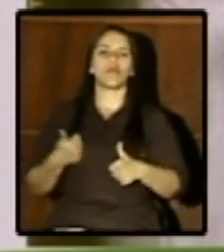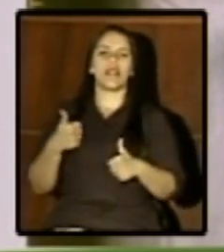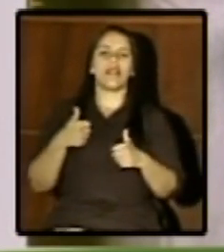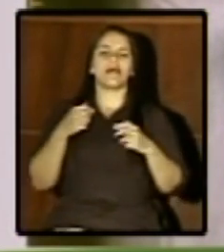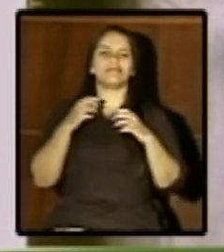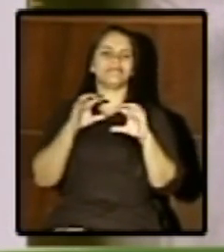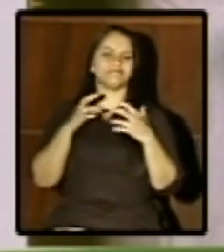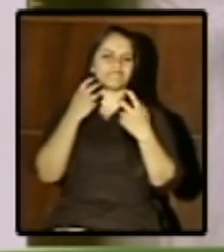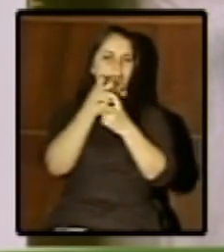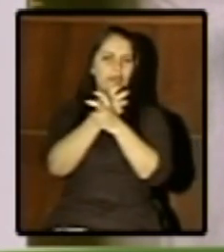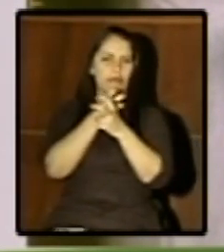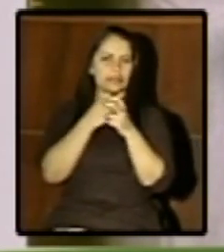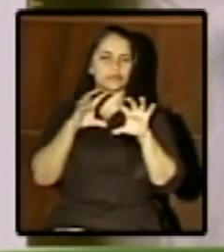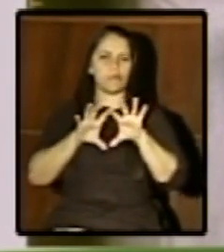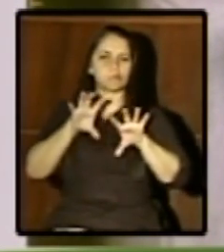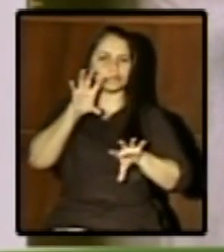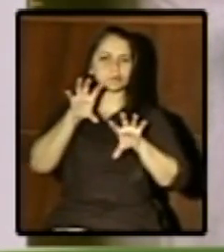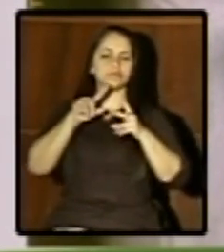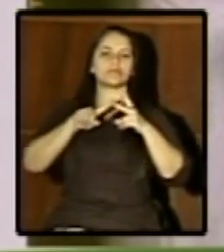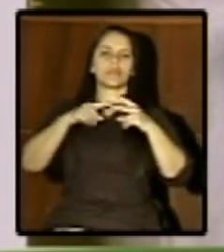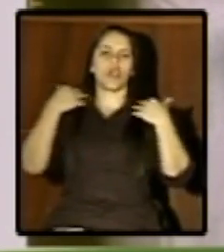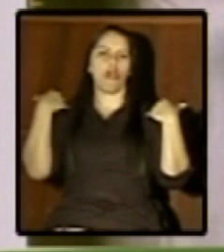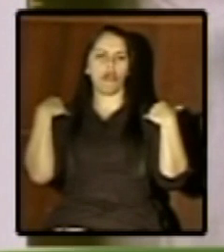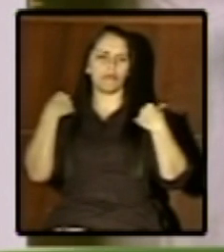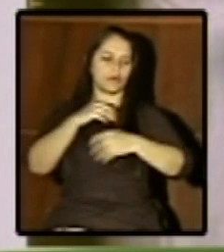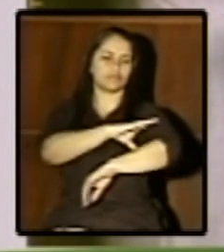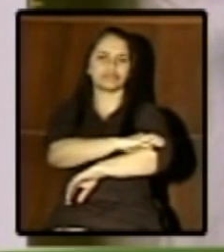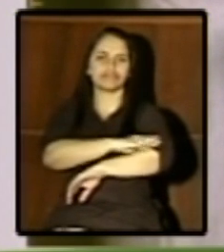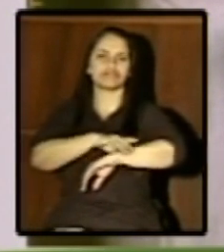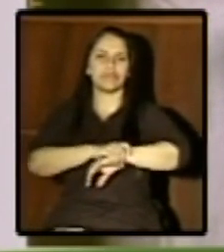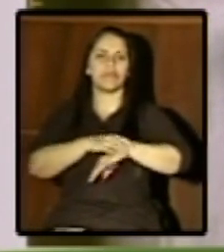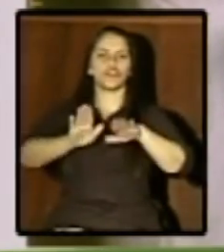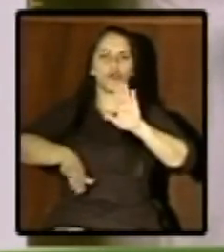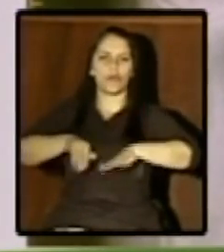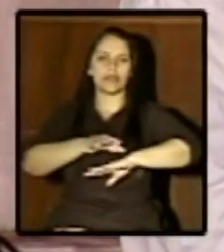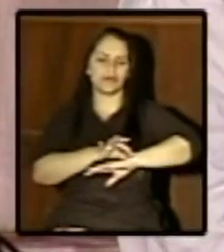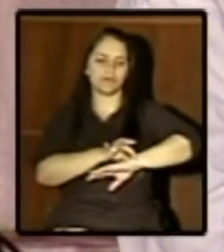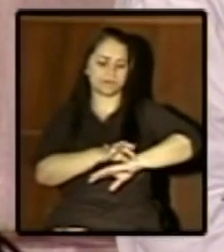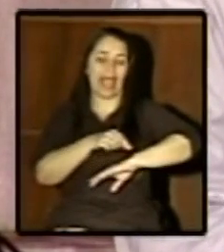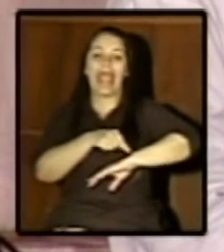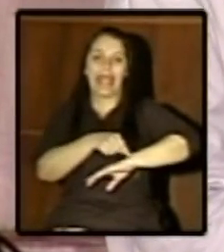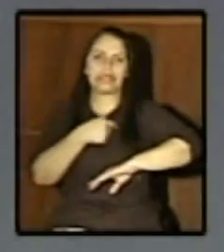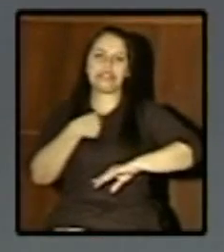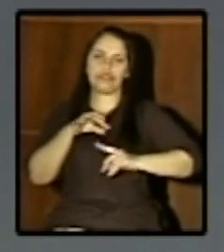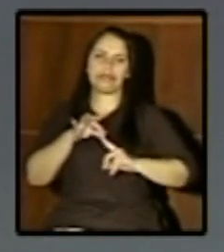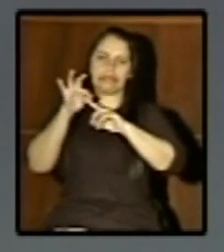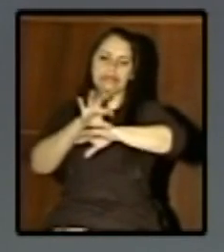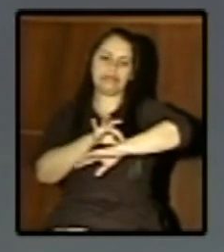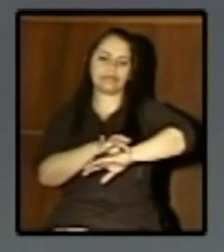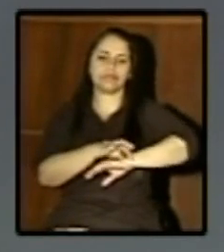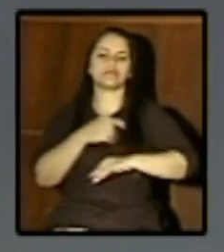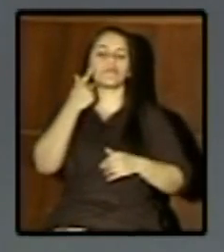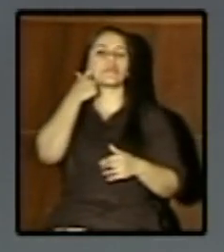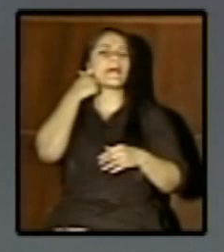como un marco de referencia. Esto aplica para cadera, esto aplica para procesos degenerativos en el hombro, etcétera,